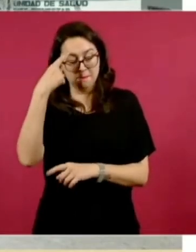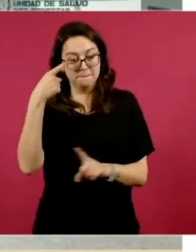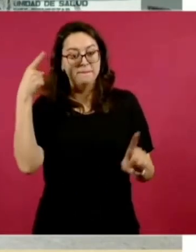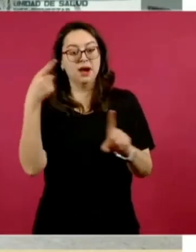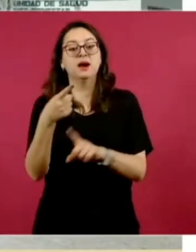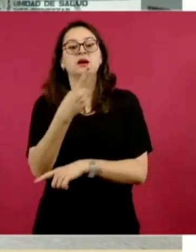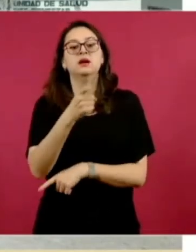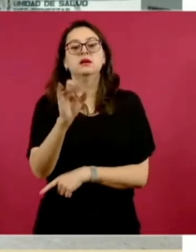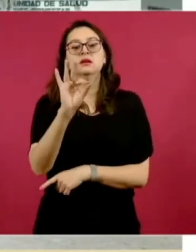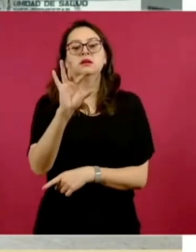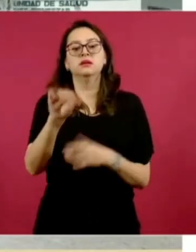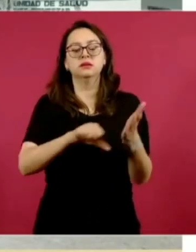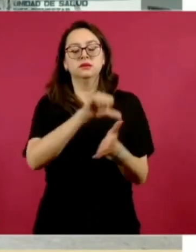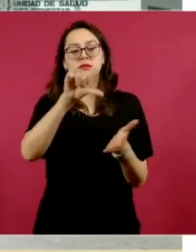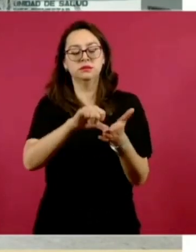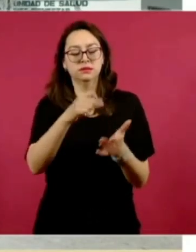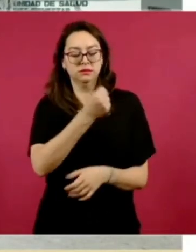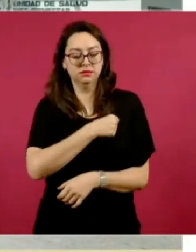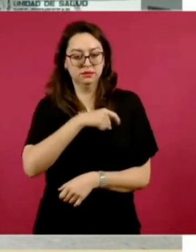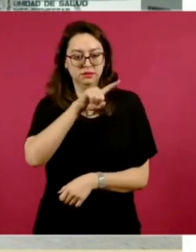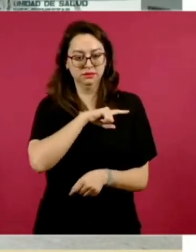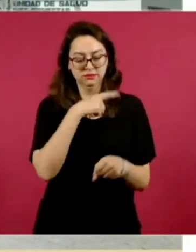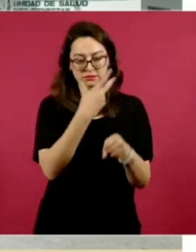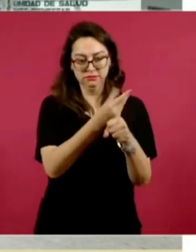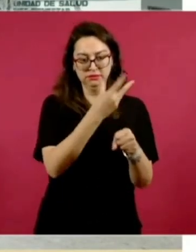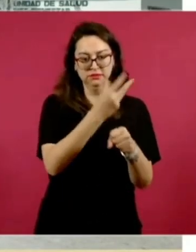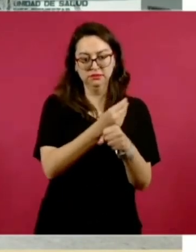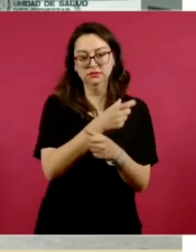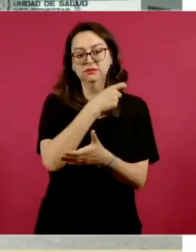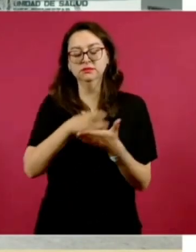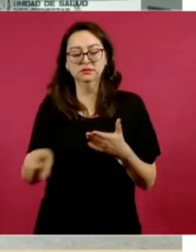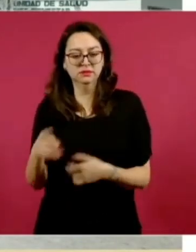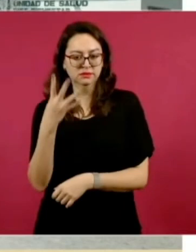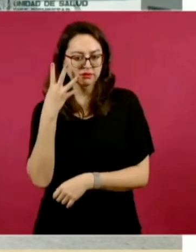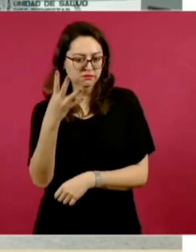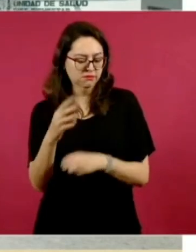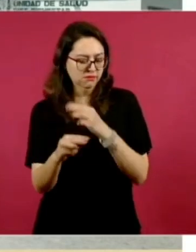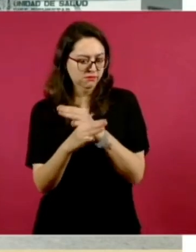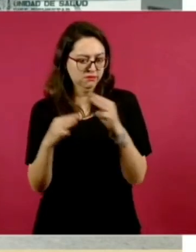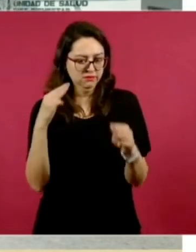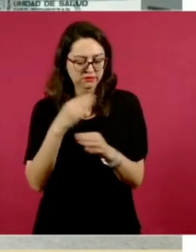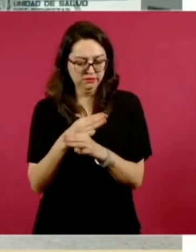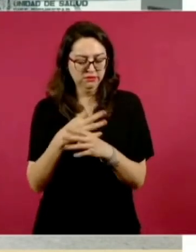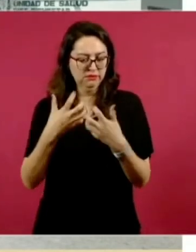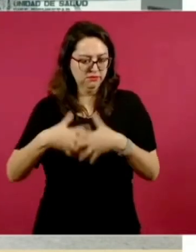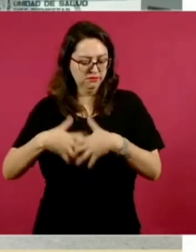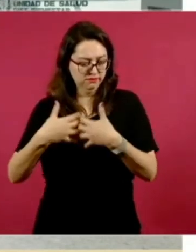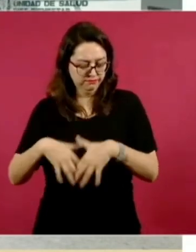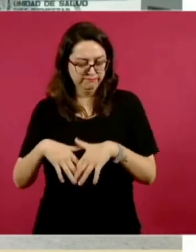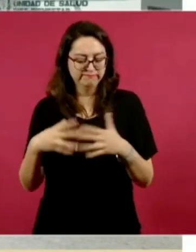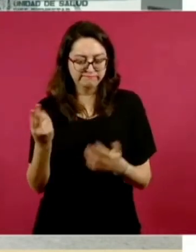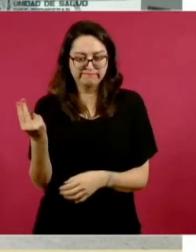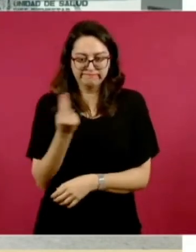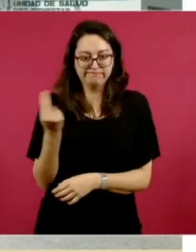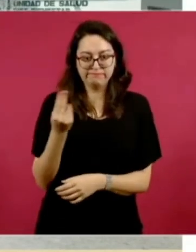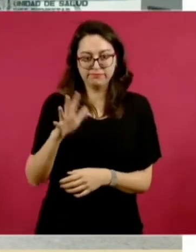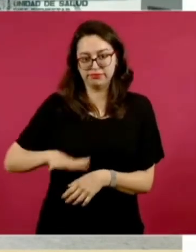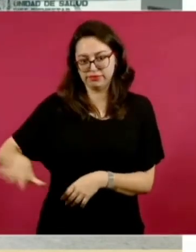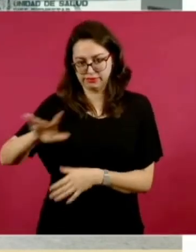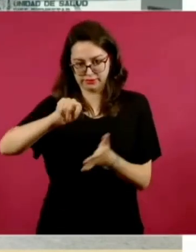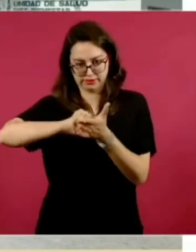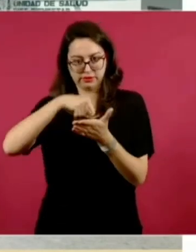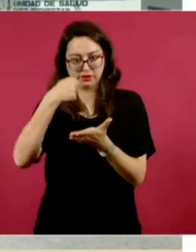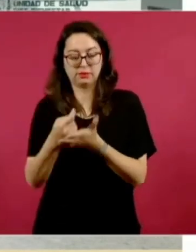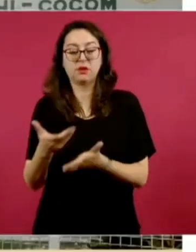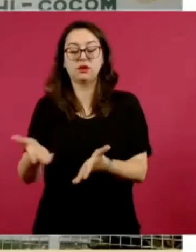centros de salud y la adquisición de 4 equipos en el caso de Tamaulipas. En el Quintana Roo hubo